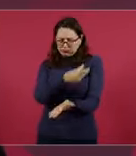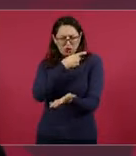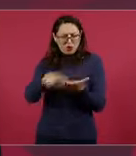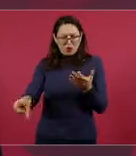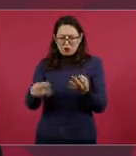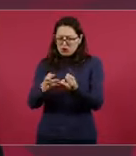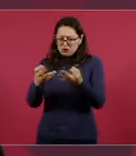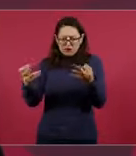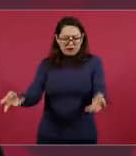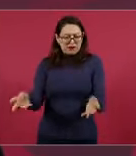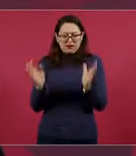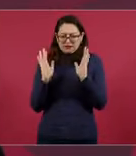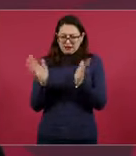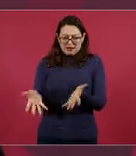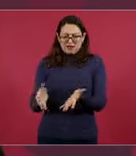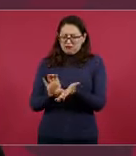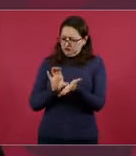el terreno.